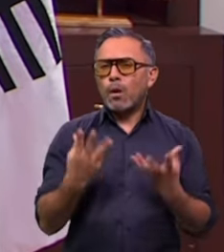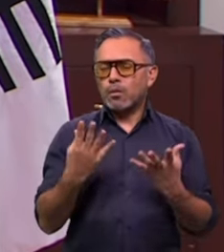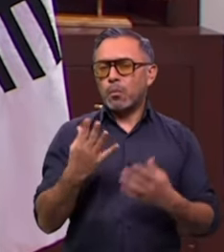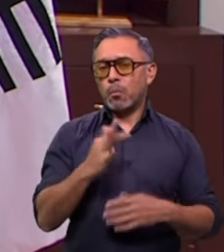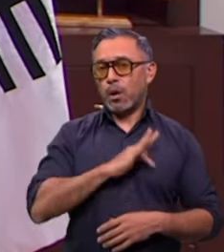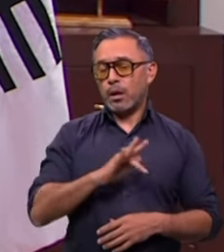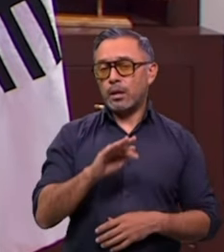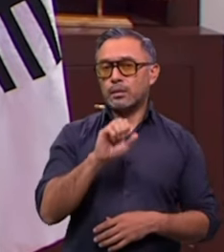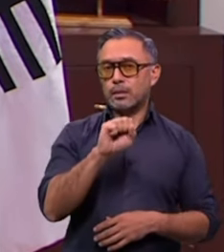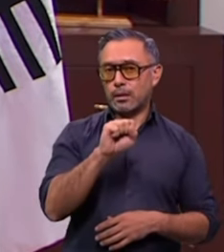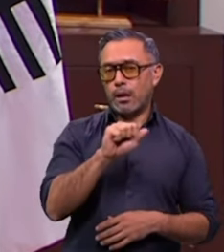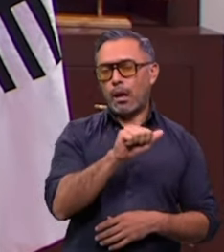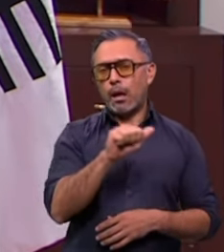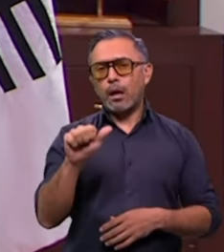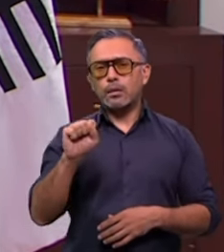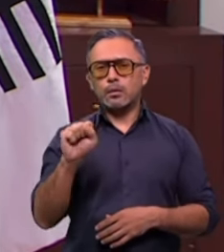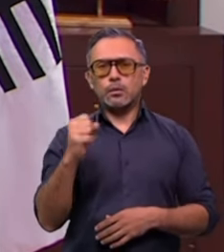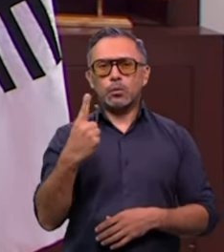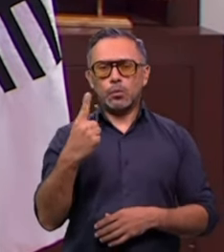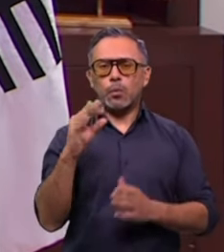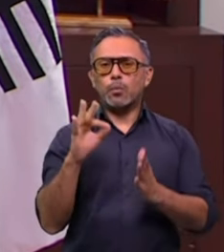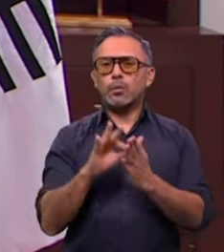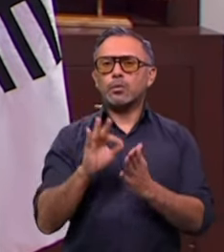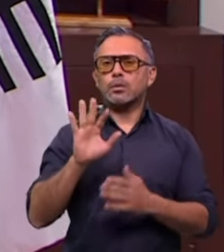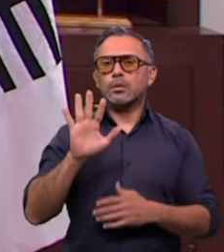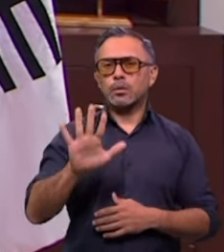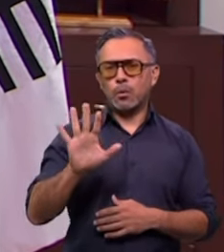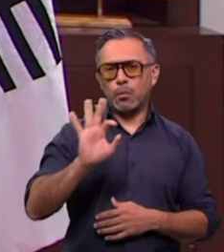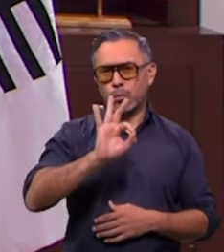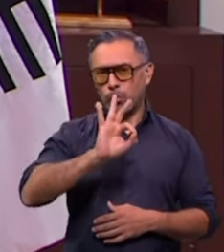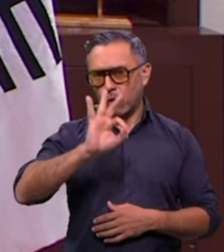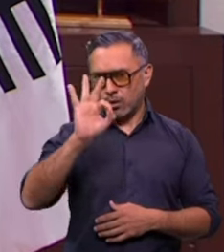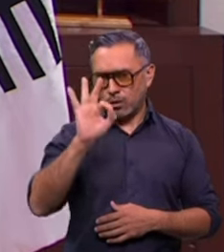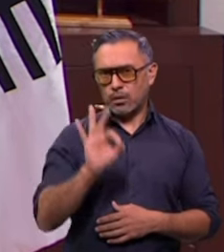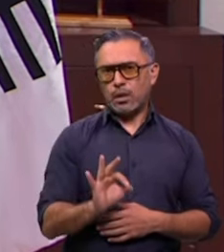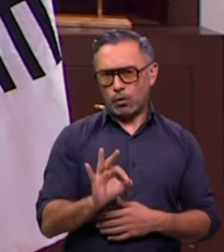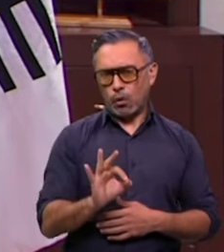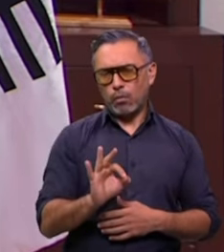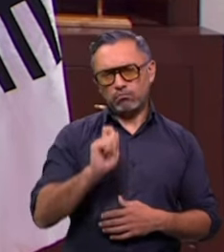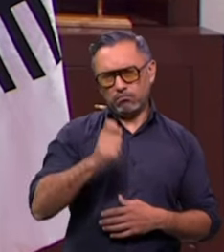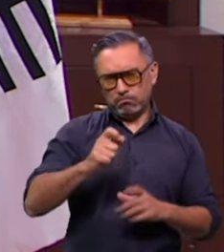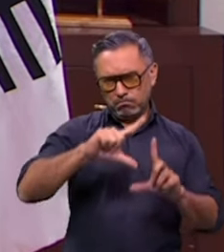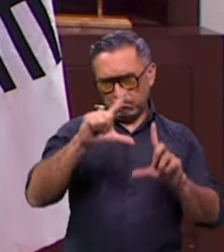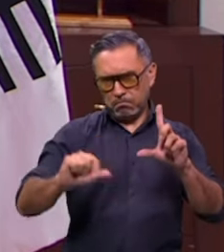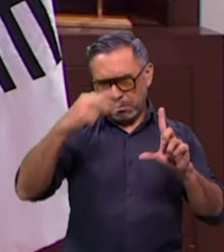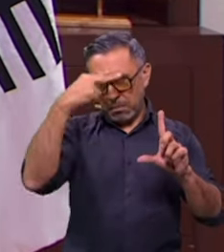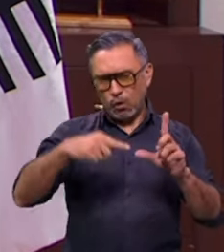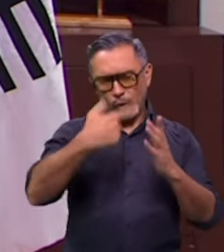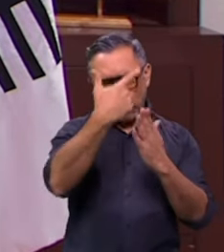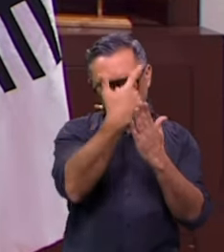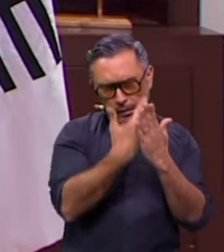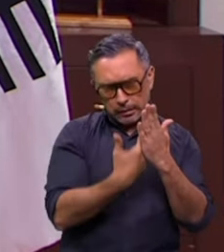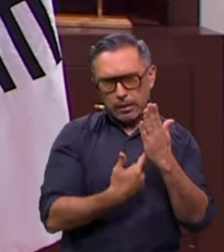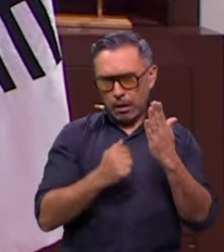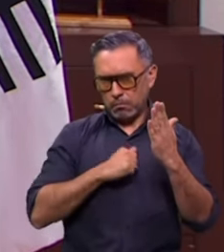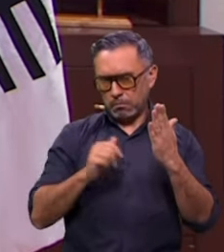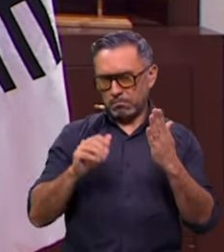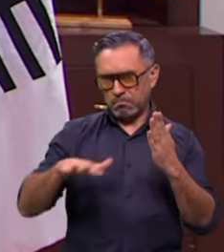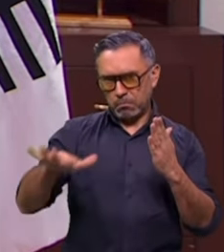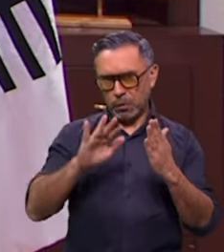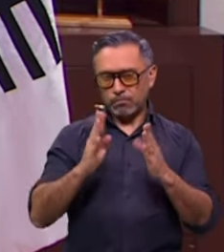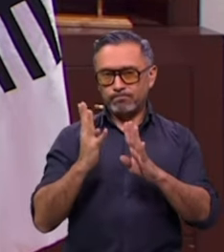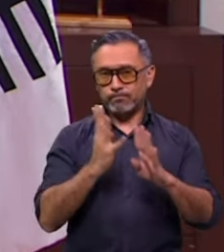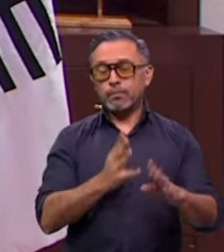el 60 y el 61.5% de la lista nominal de electores. En cuanto a la